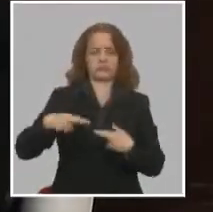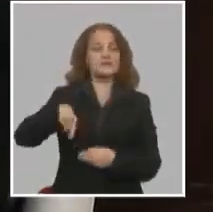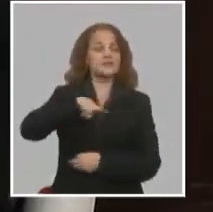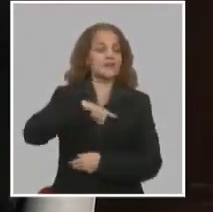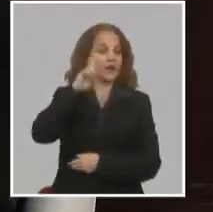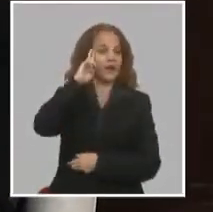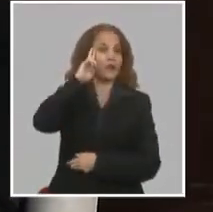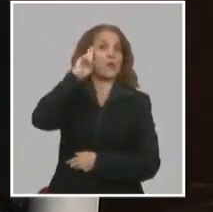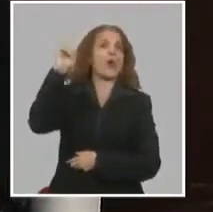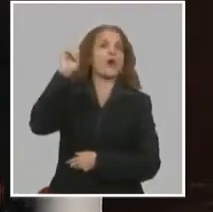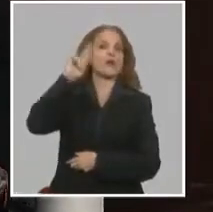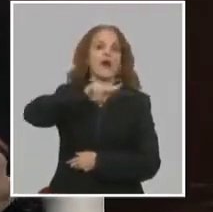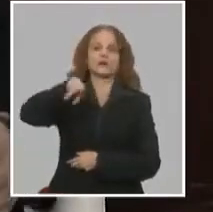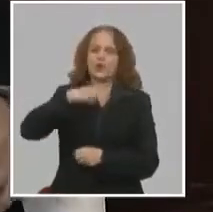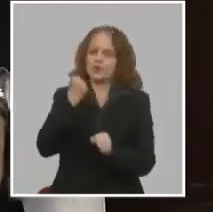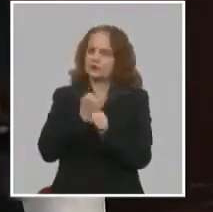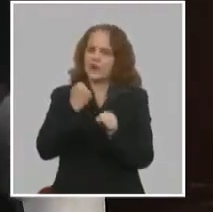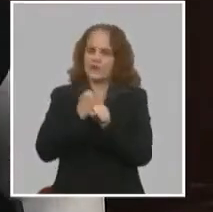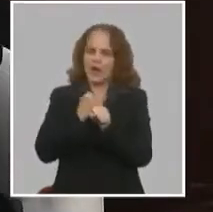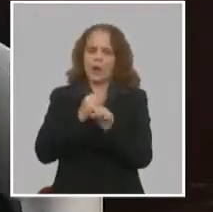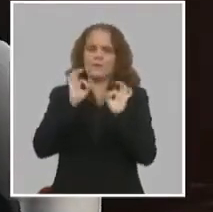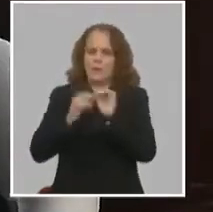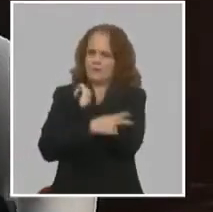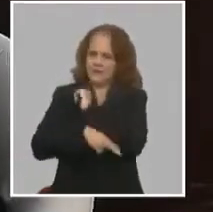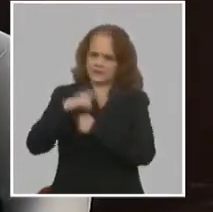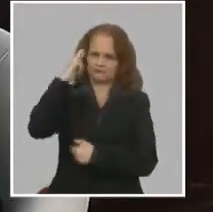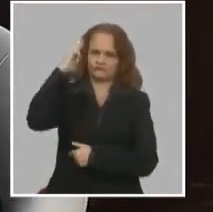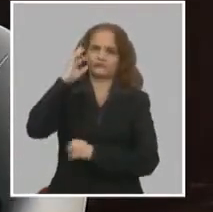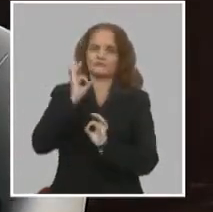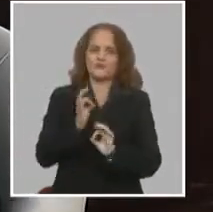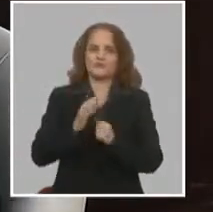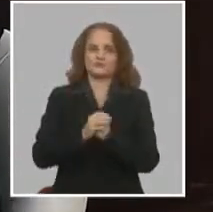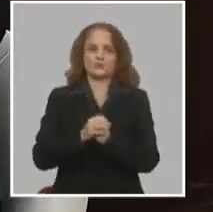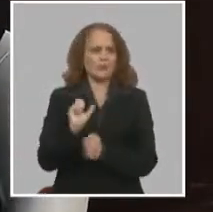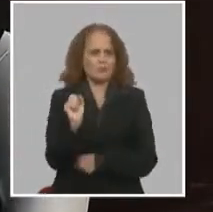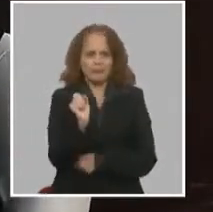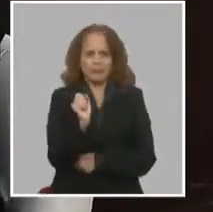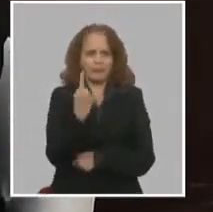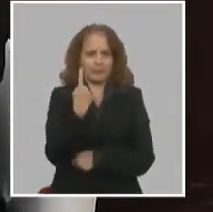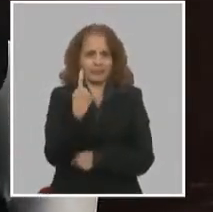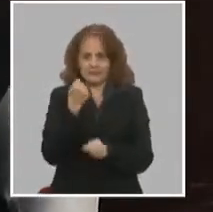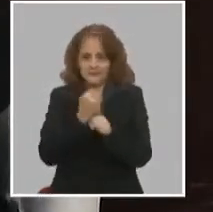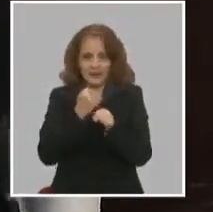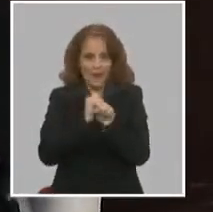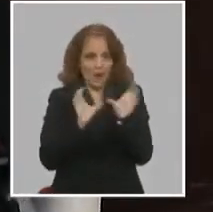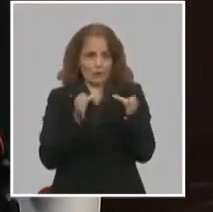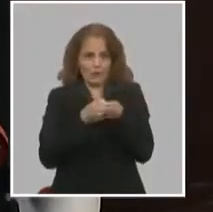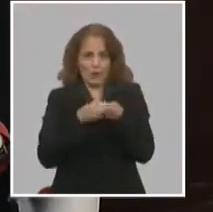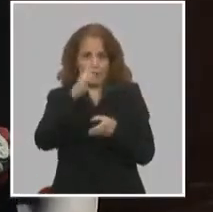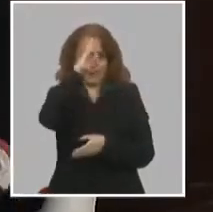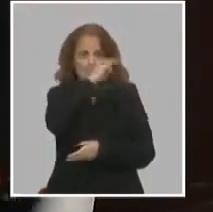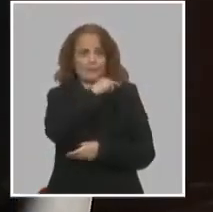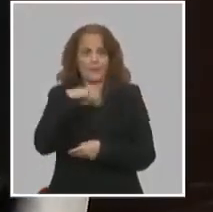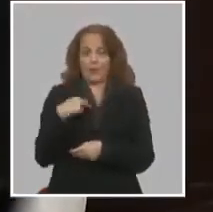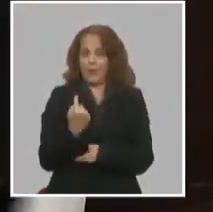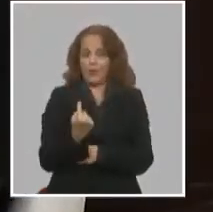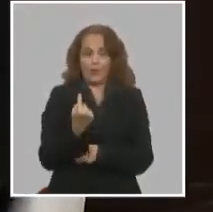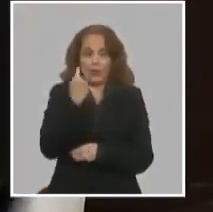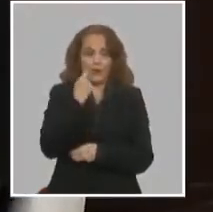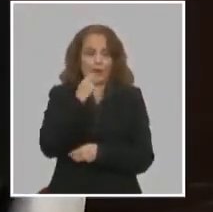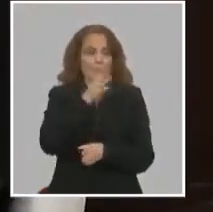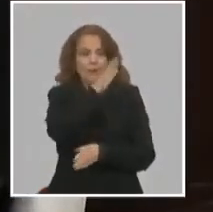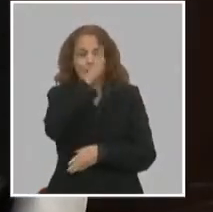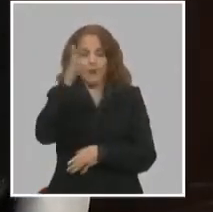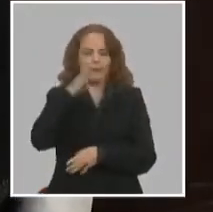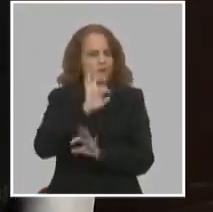siendo recordado por ese pueblo pakistaní. Pero no ha sido la única misión frente a desastres naturales que ha desarrollado el contingente Henry